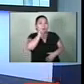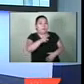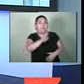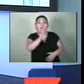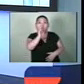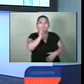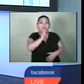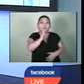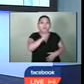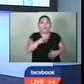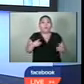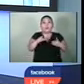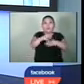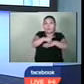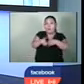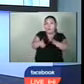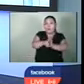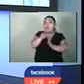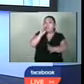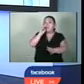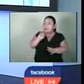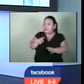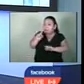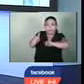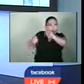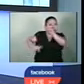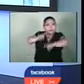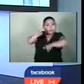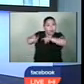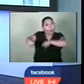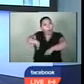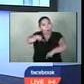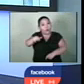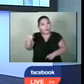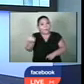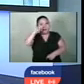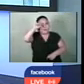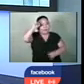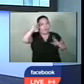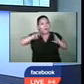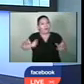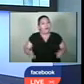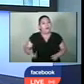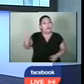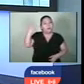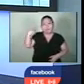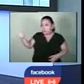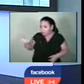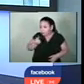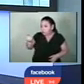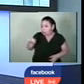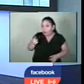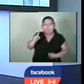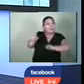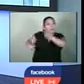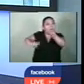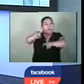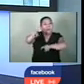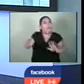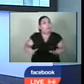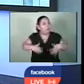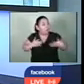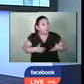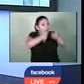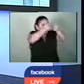comentarles que los parlamentarios han mencionado que continuarán citando a más exfuncionarios para lograr esclarecer de dónde provenían